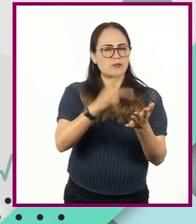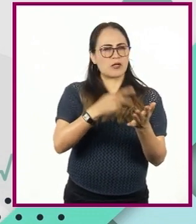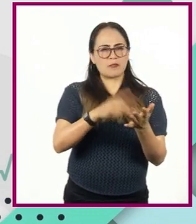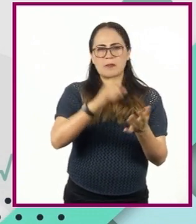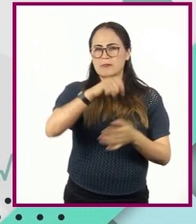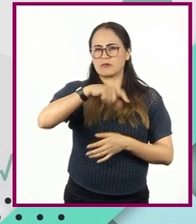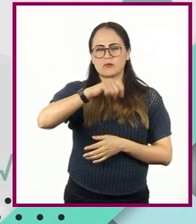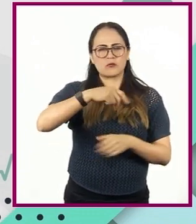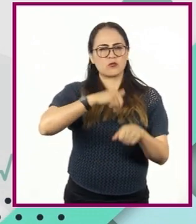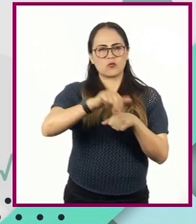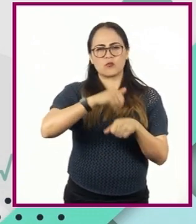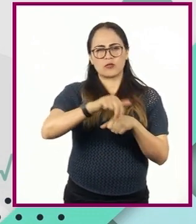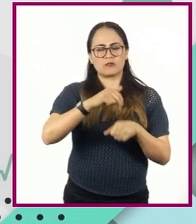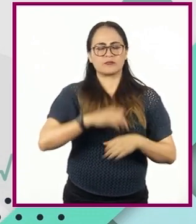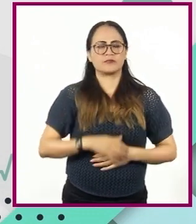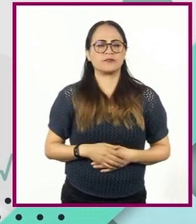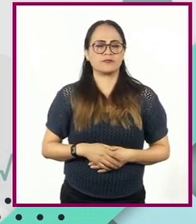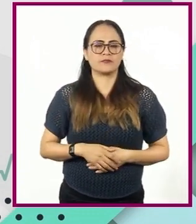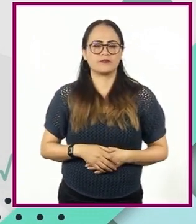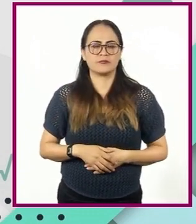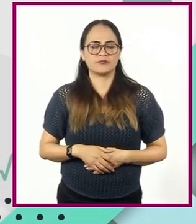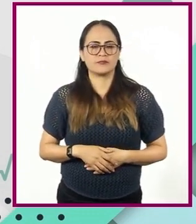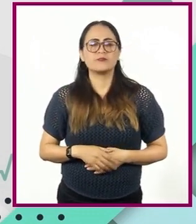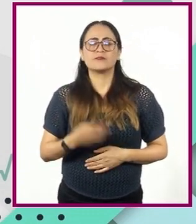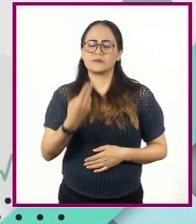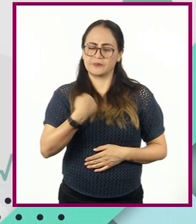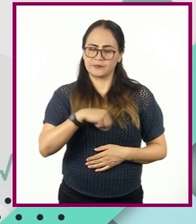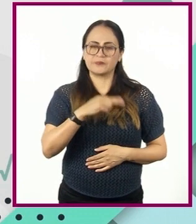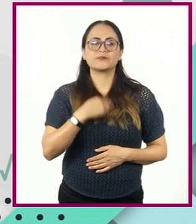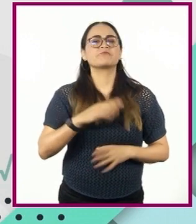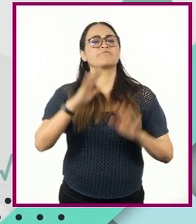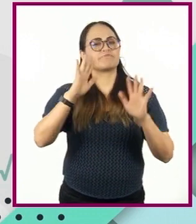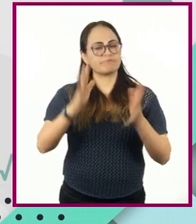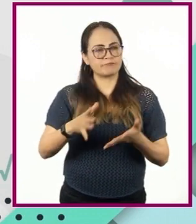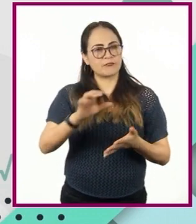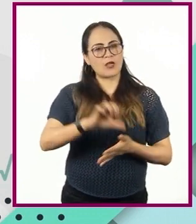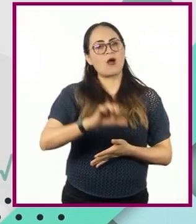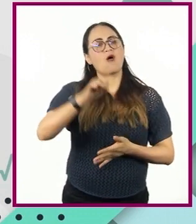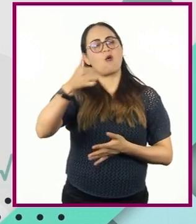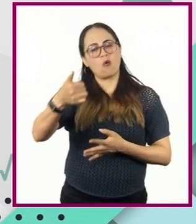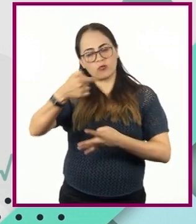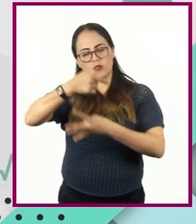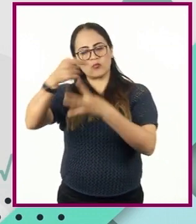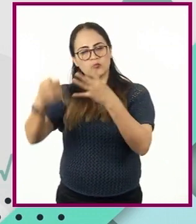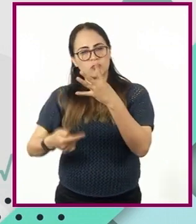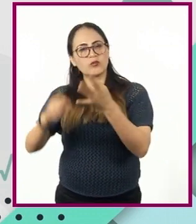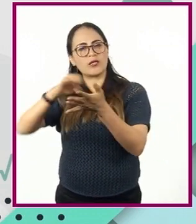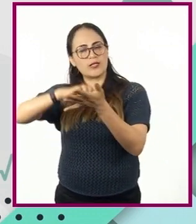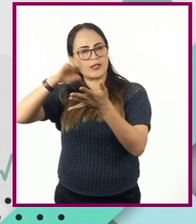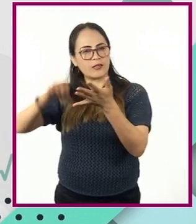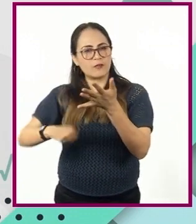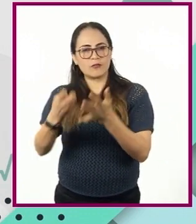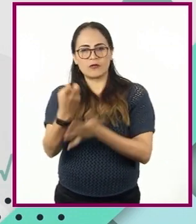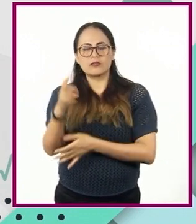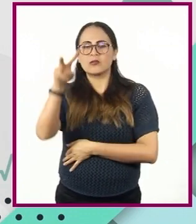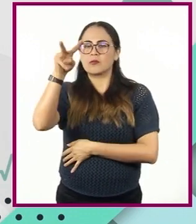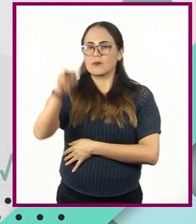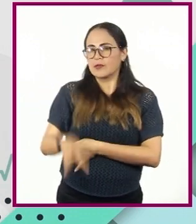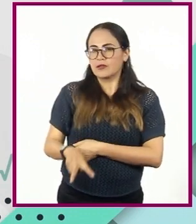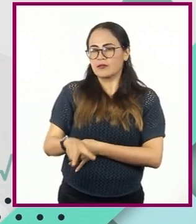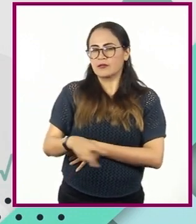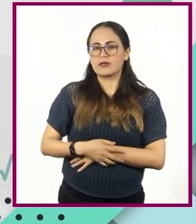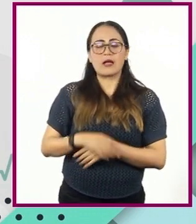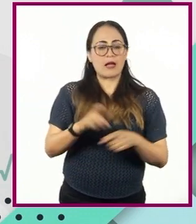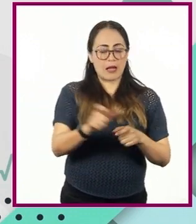número. Con lo anterior, hemos realizado otra generalización que es verdadera, en los casos en los